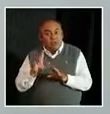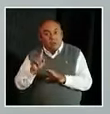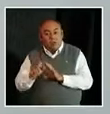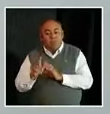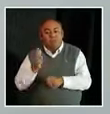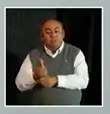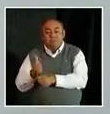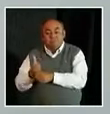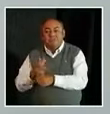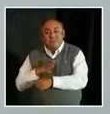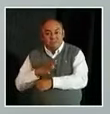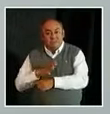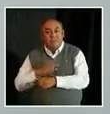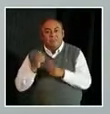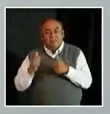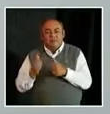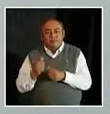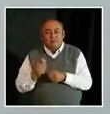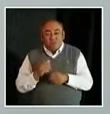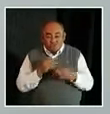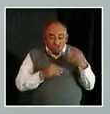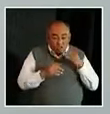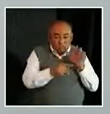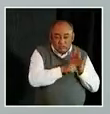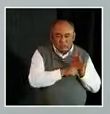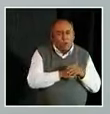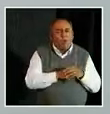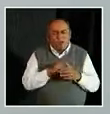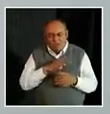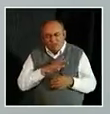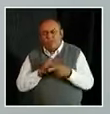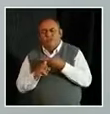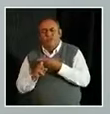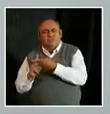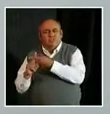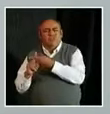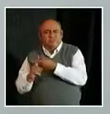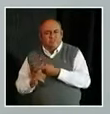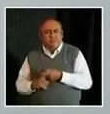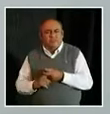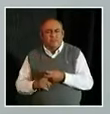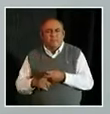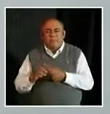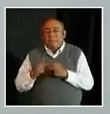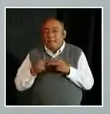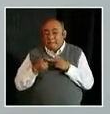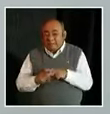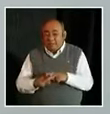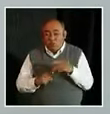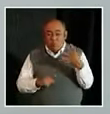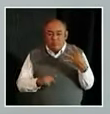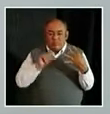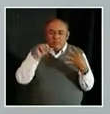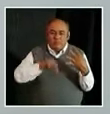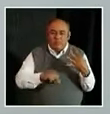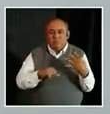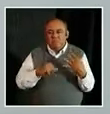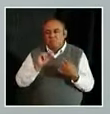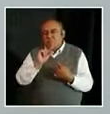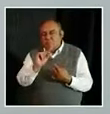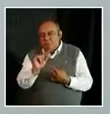Entonces, bueno, o sea, no todo es negativo, ¿no? El inicio no ha sido muy bueno, pero no